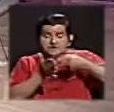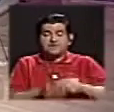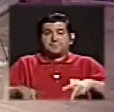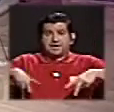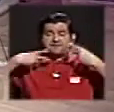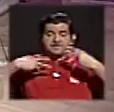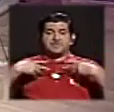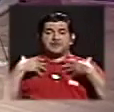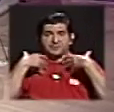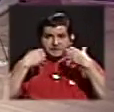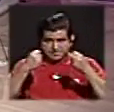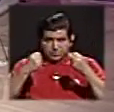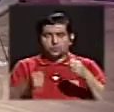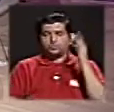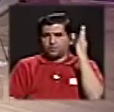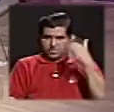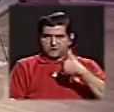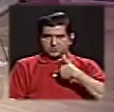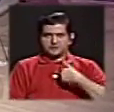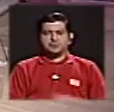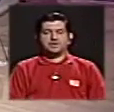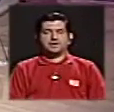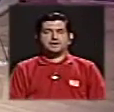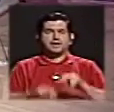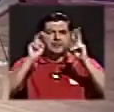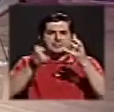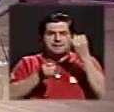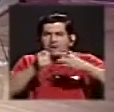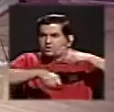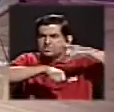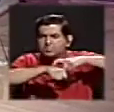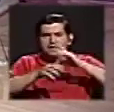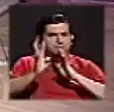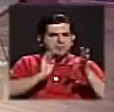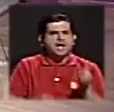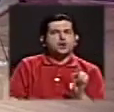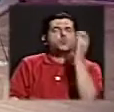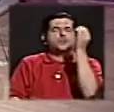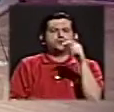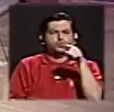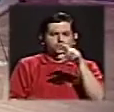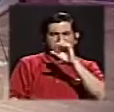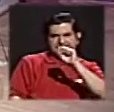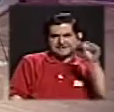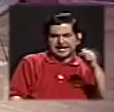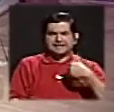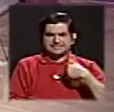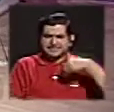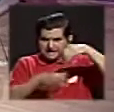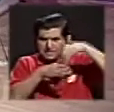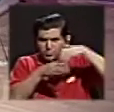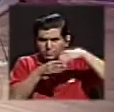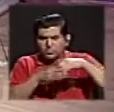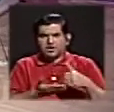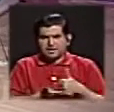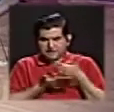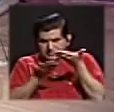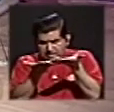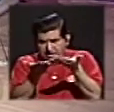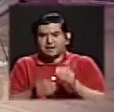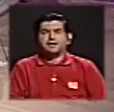y la salud de las mujeres. El tema que estábamos tratando últimamente era el de la juventud. Sadie, ¿usted tenía un aporte en ese sentido? Sí, hay